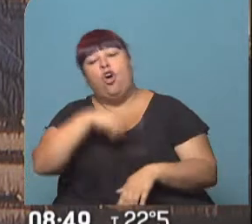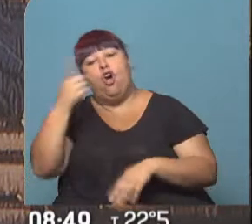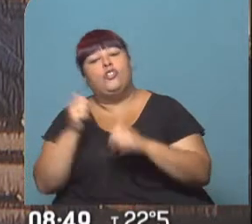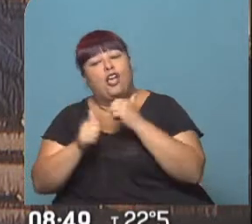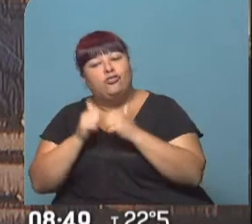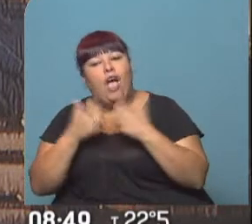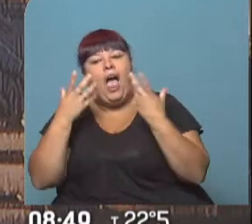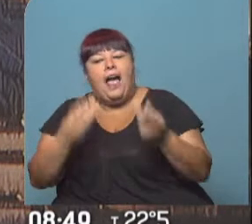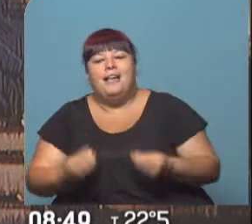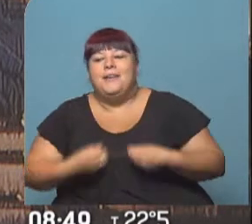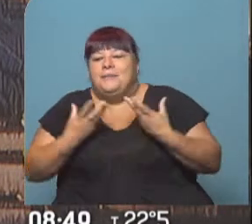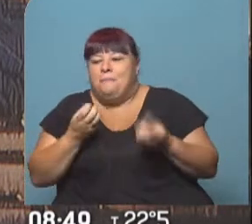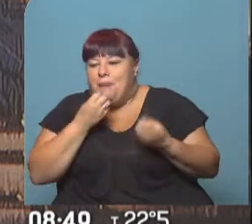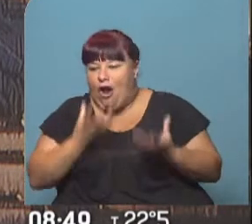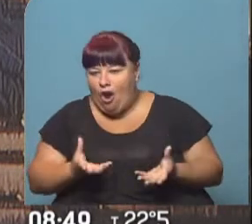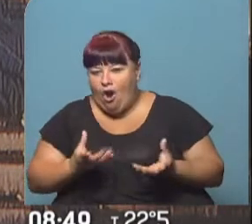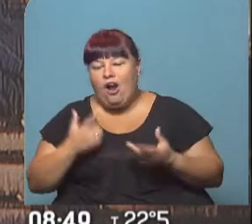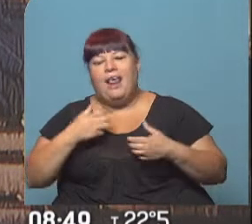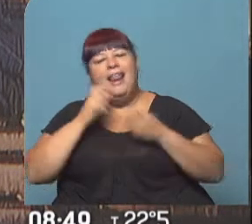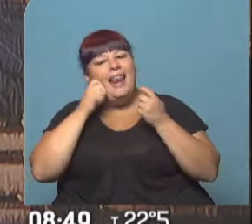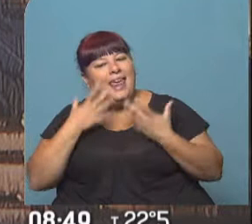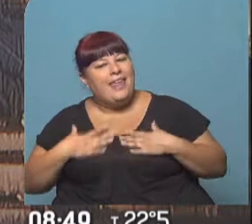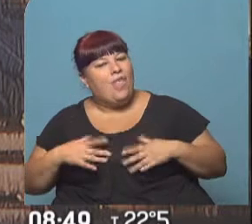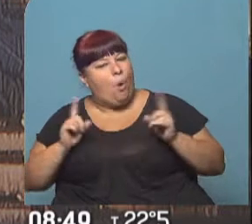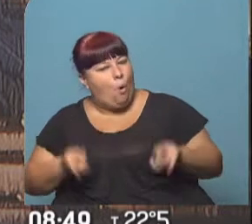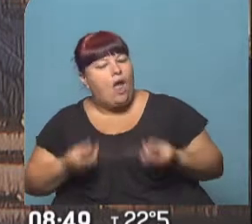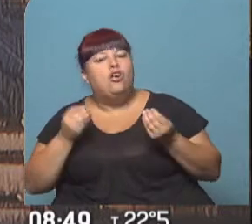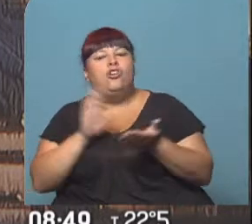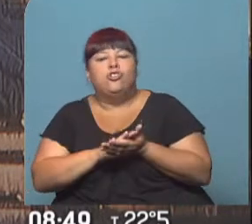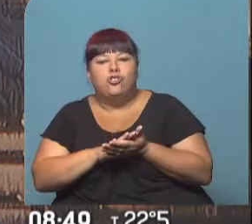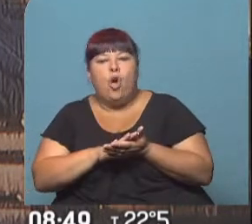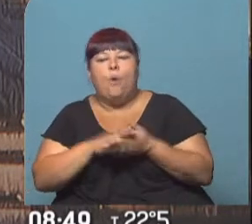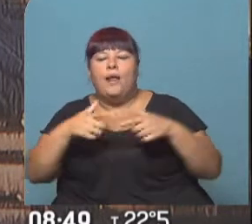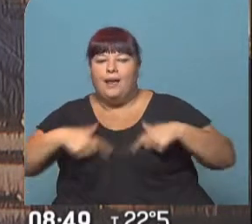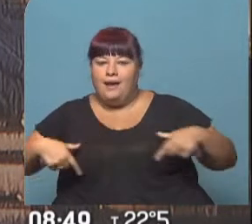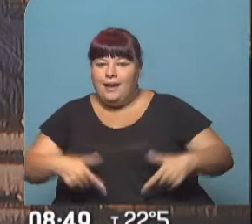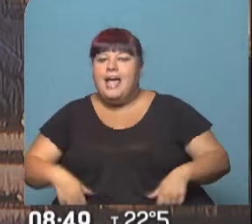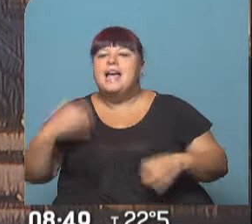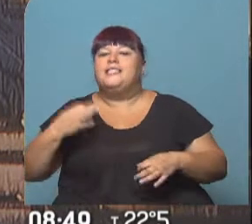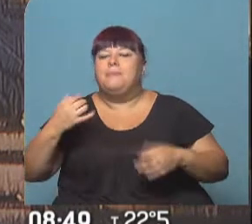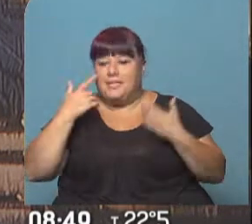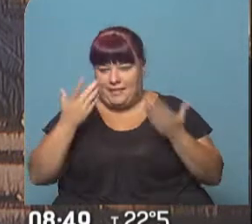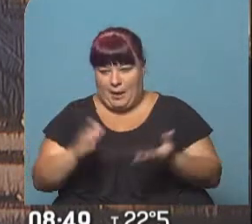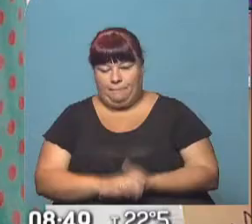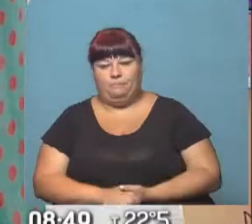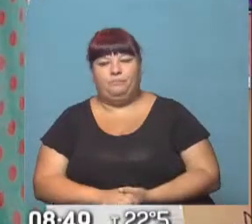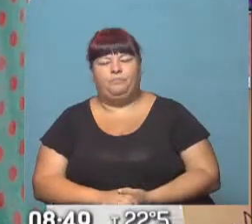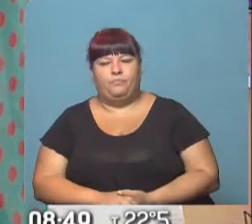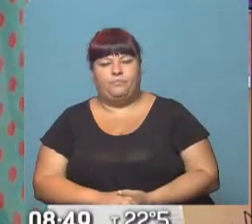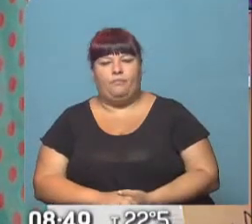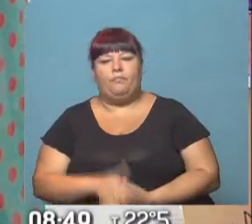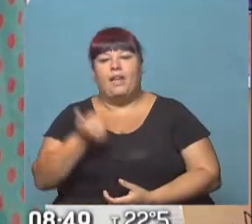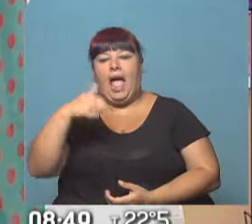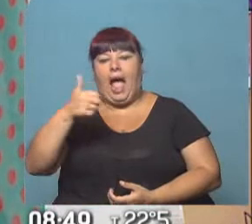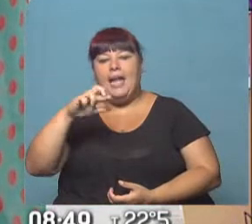que te ayuda a sentirte bien, a sentirte linda. Tiene que ver con esta lencería especial, fíjate.